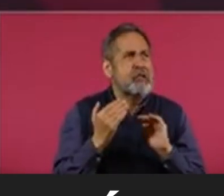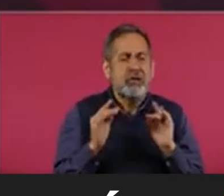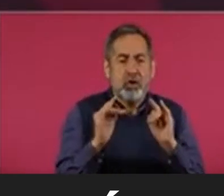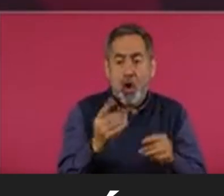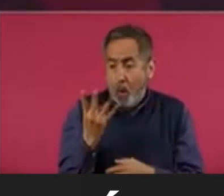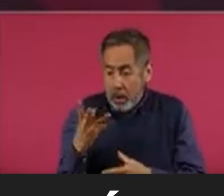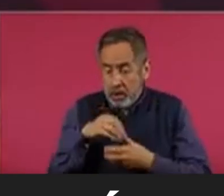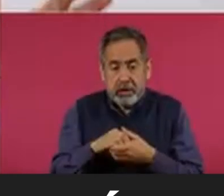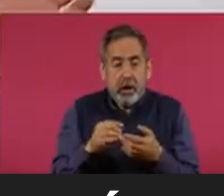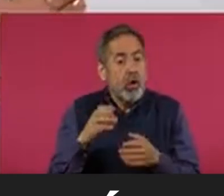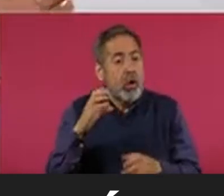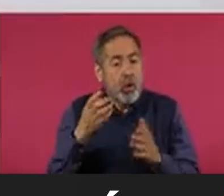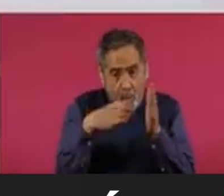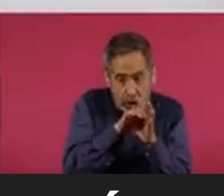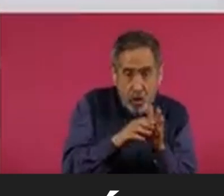en litera,